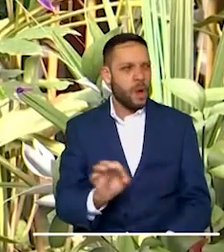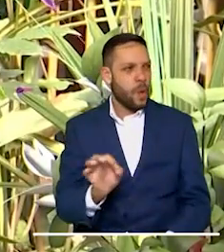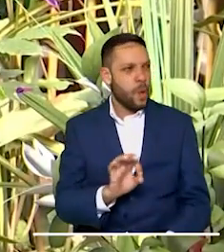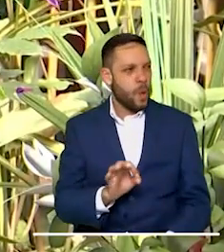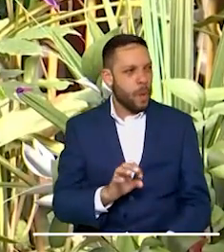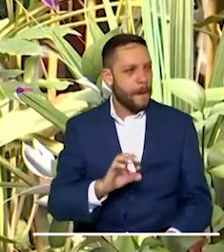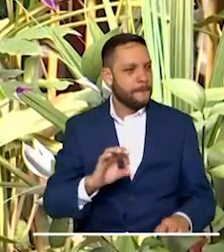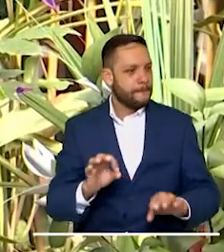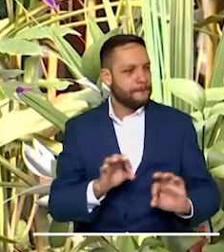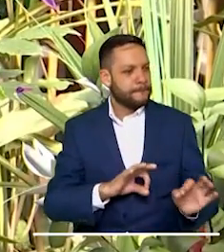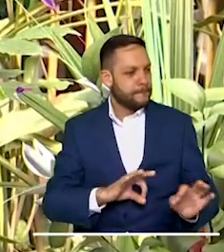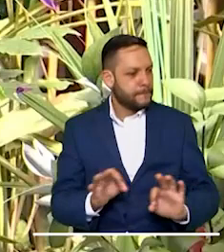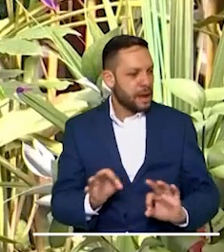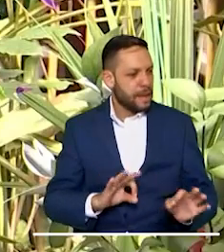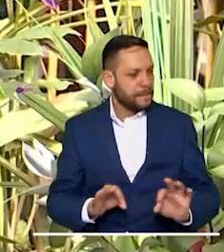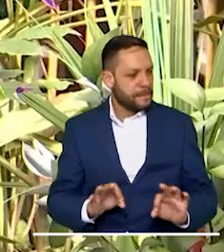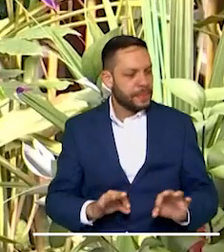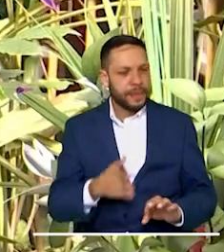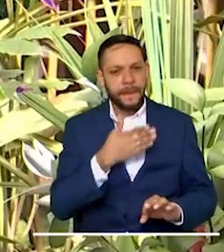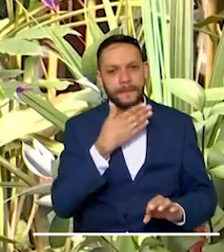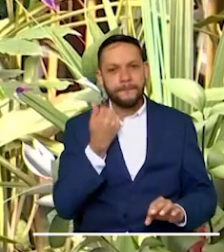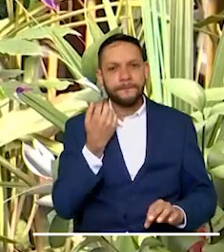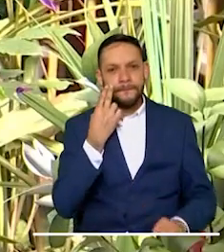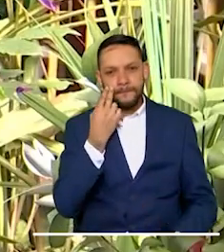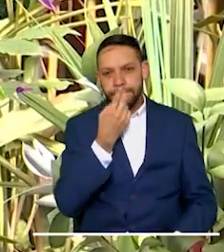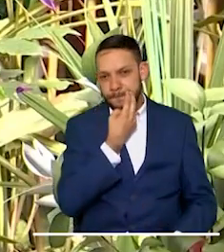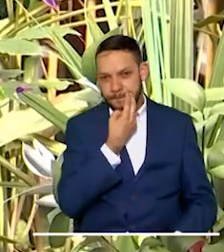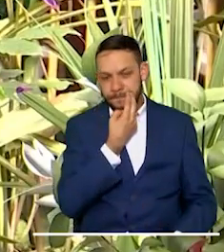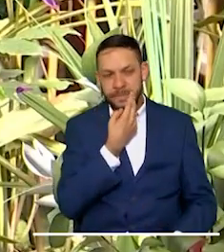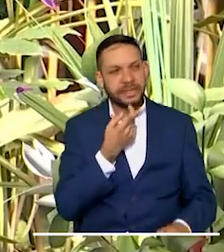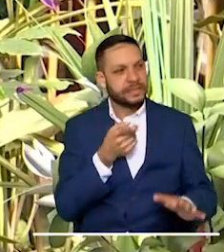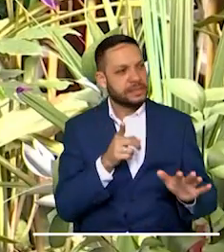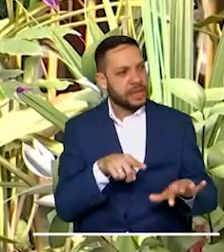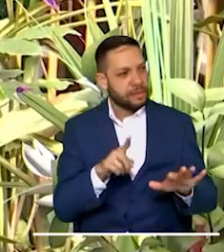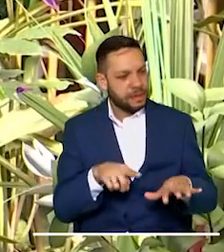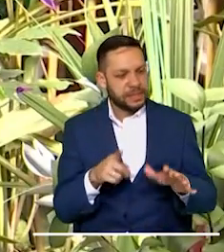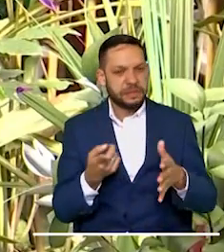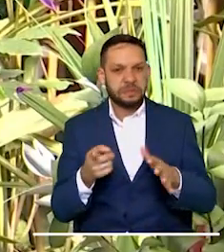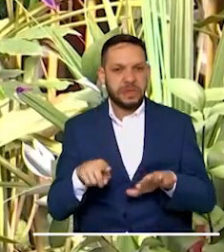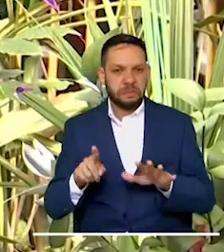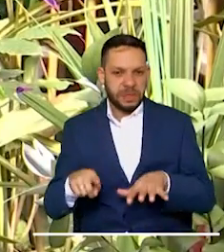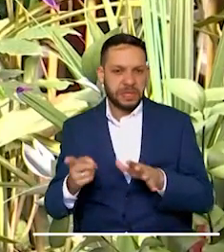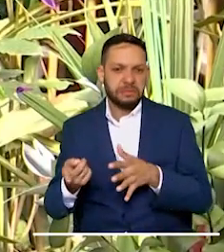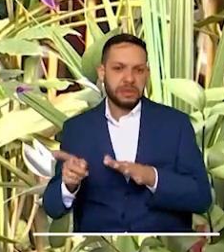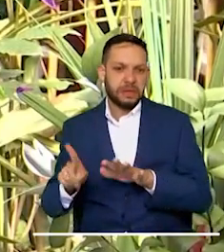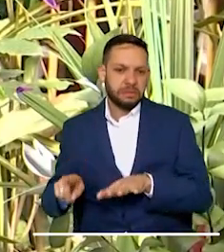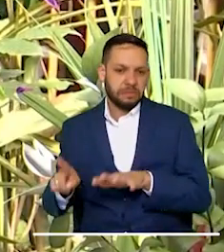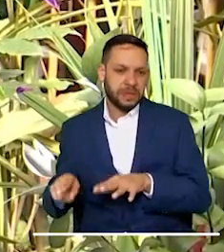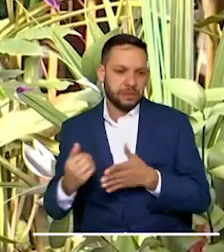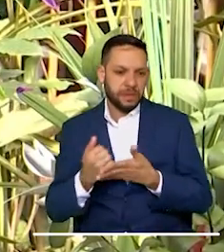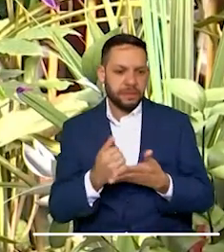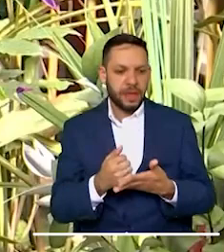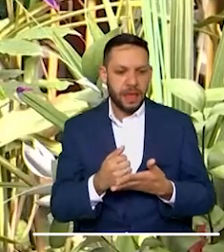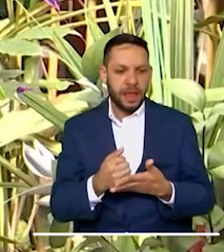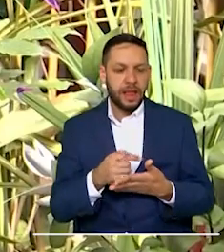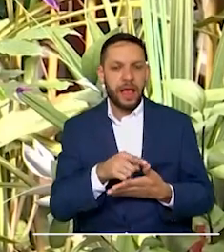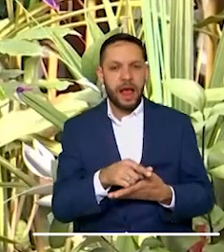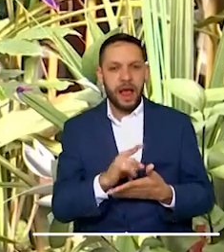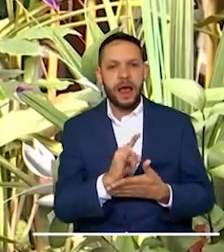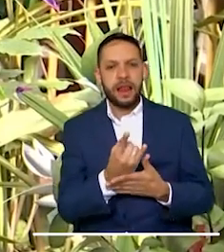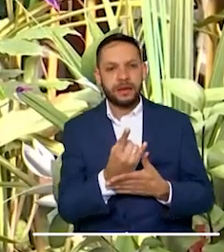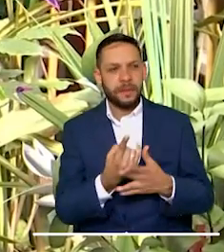cáncer se realizan incluso mamografías casi cada 6 meses, que considero que es innecesario puesto que se